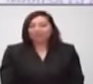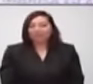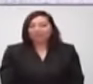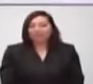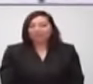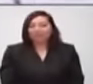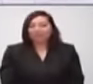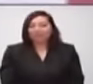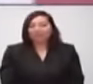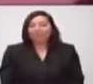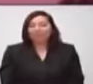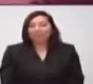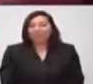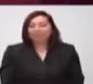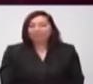interrupción.